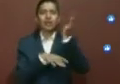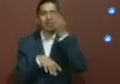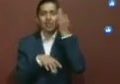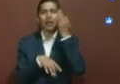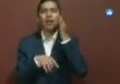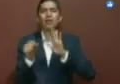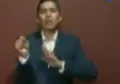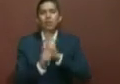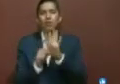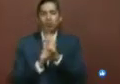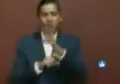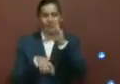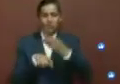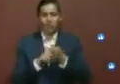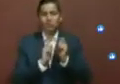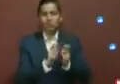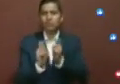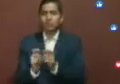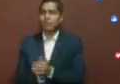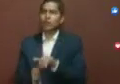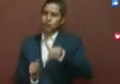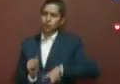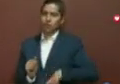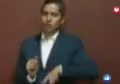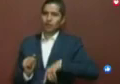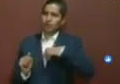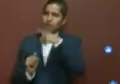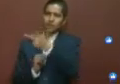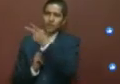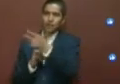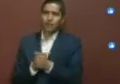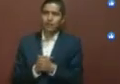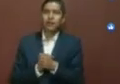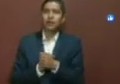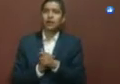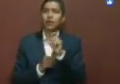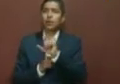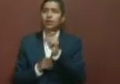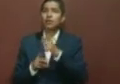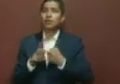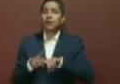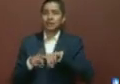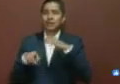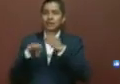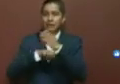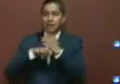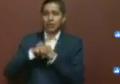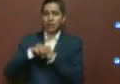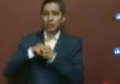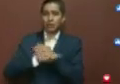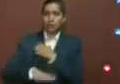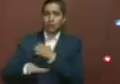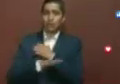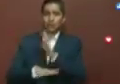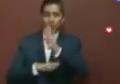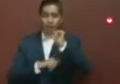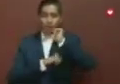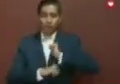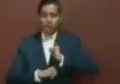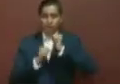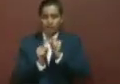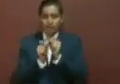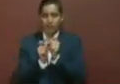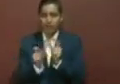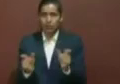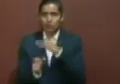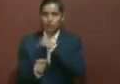cada ámbito de gobierno. Gobernador, rápidamente por acá, preguntarle si a partir de que pues el Estado ya se hará cargo de la seguridad